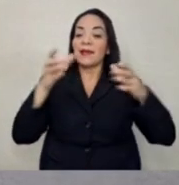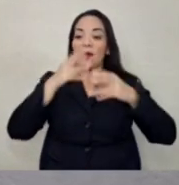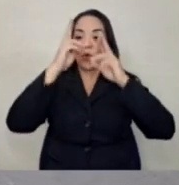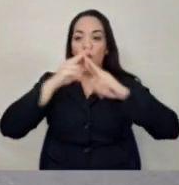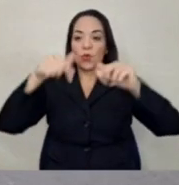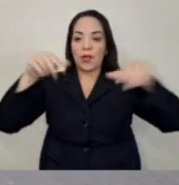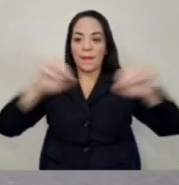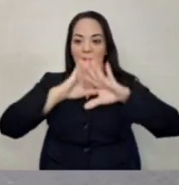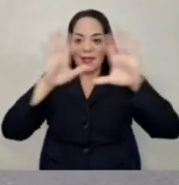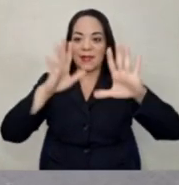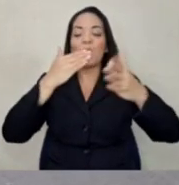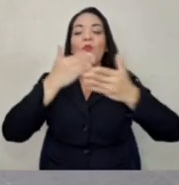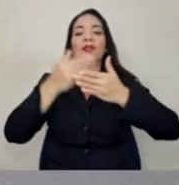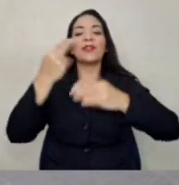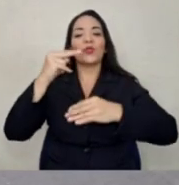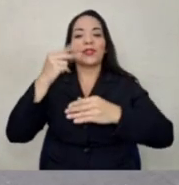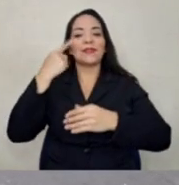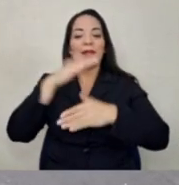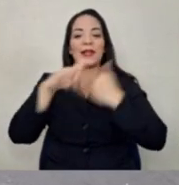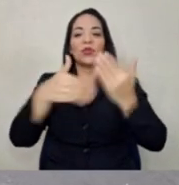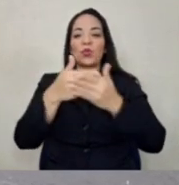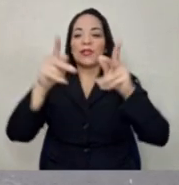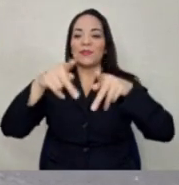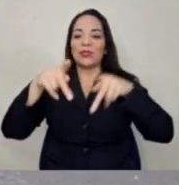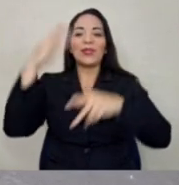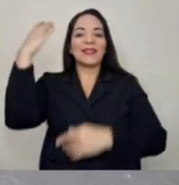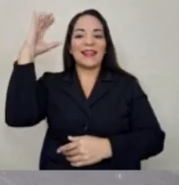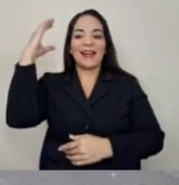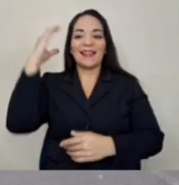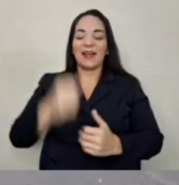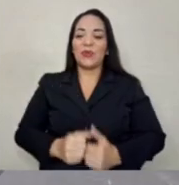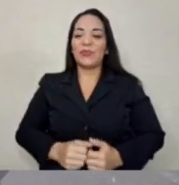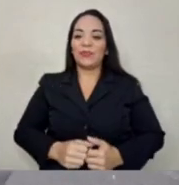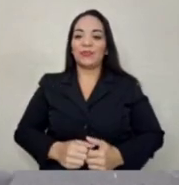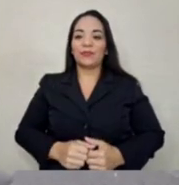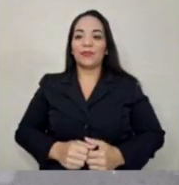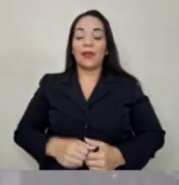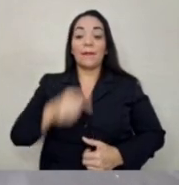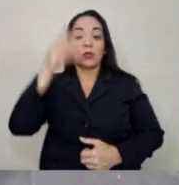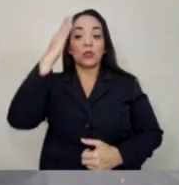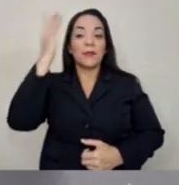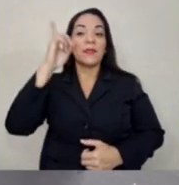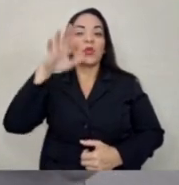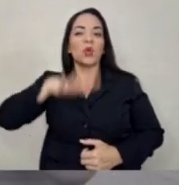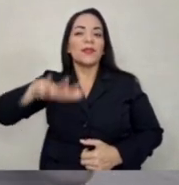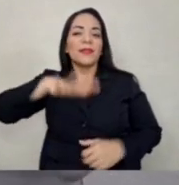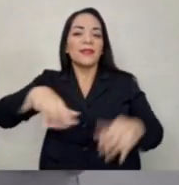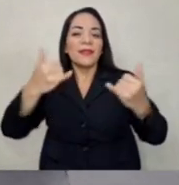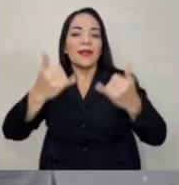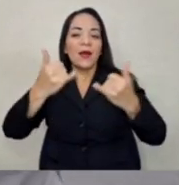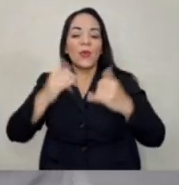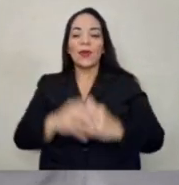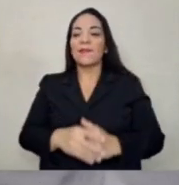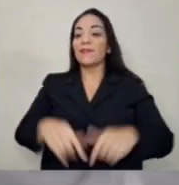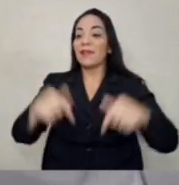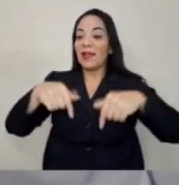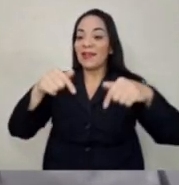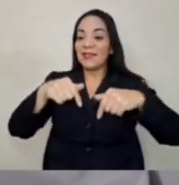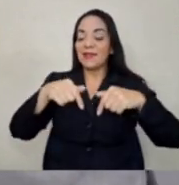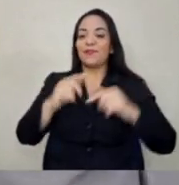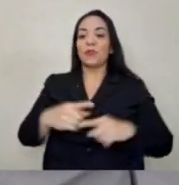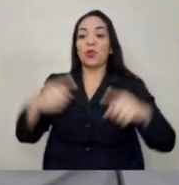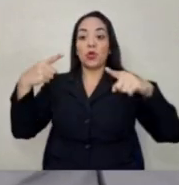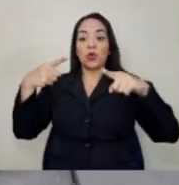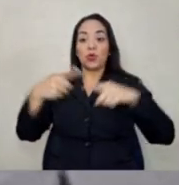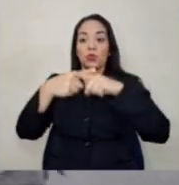esta mañana con muy buenas noticias para todos los cartagineses. Para que se ubiquen dónde estamos en este momento, es precisamente aquí, en el cruce de